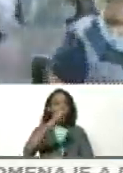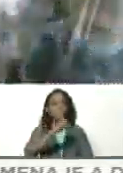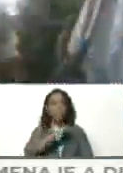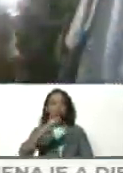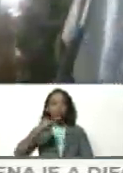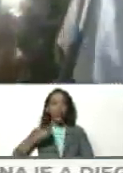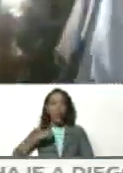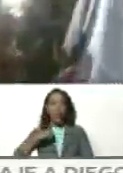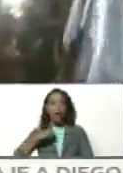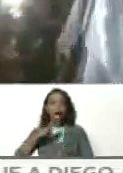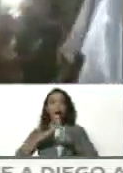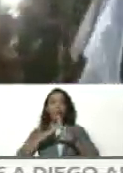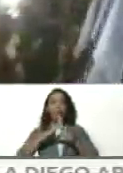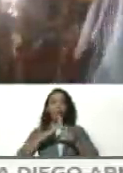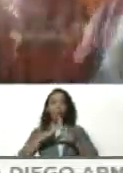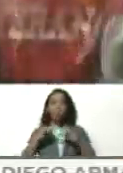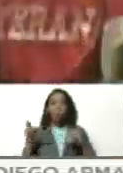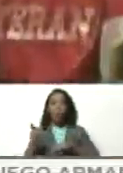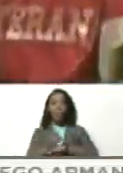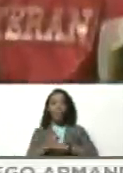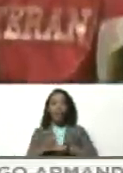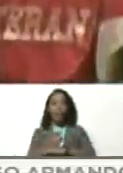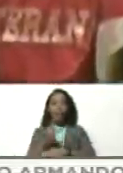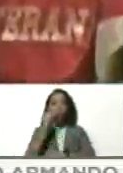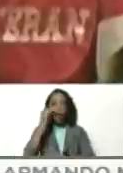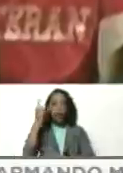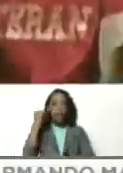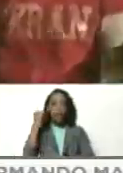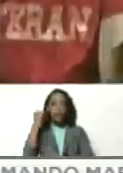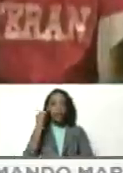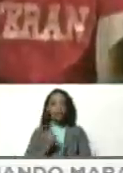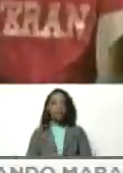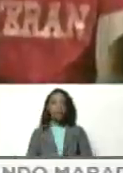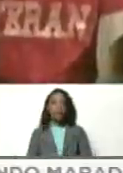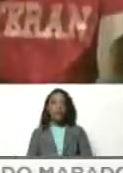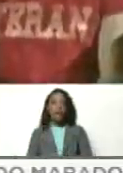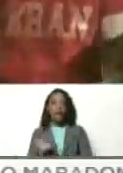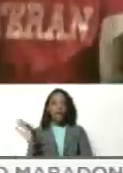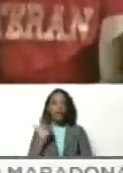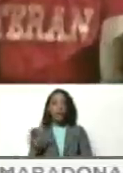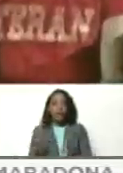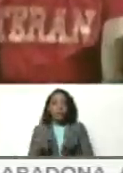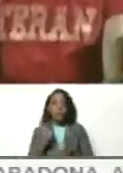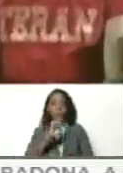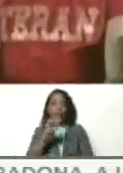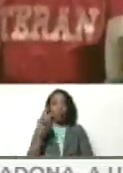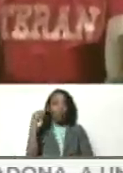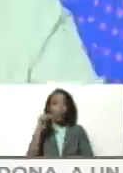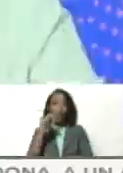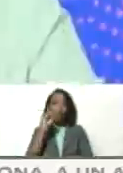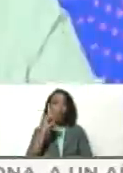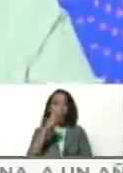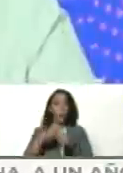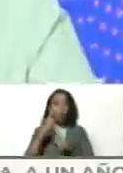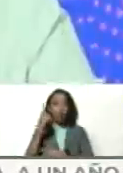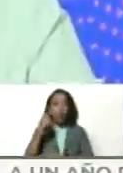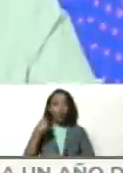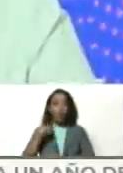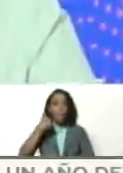personalmente a todos los gobernadores y gobernadoras electas el 21 de noviembre, uno por uno,